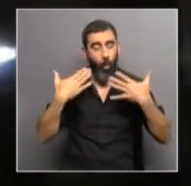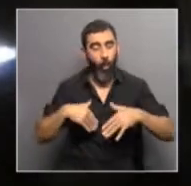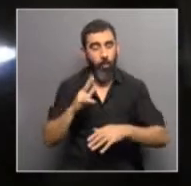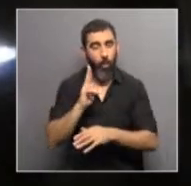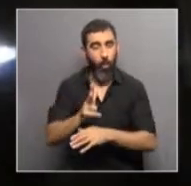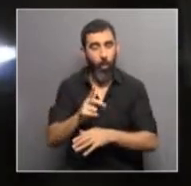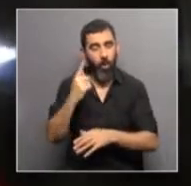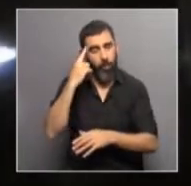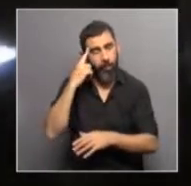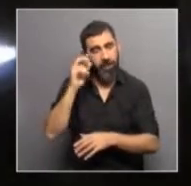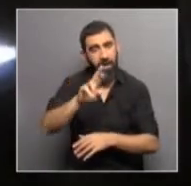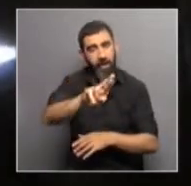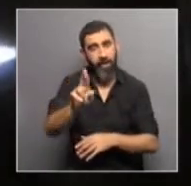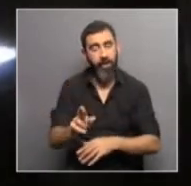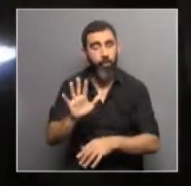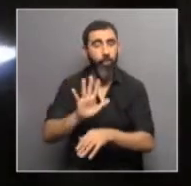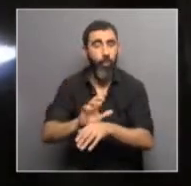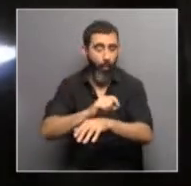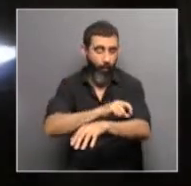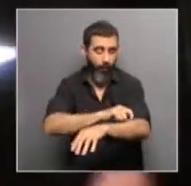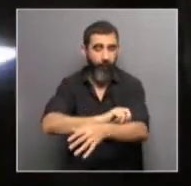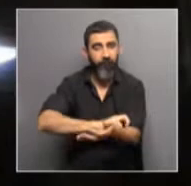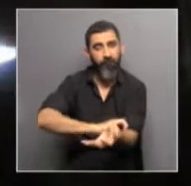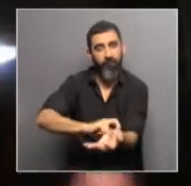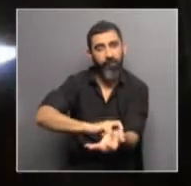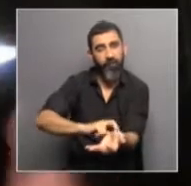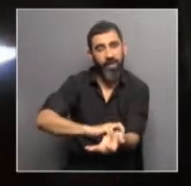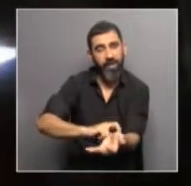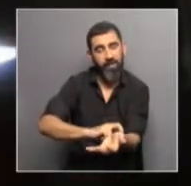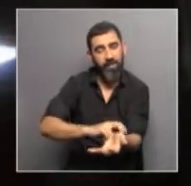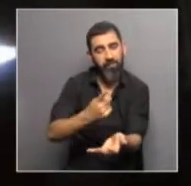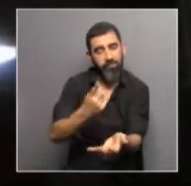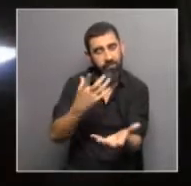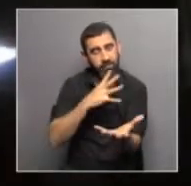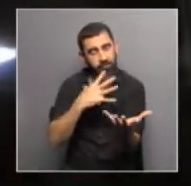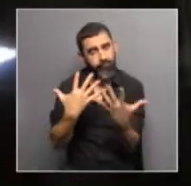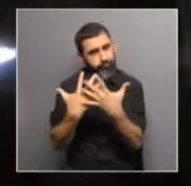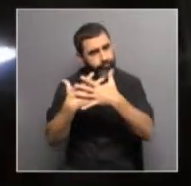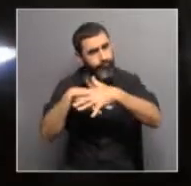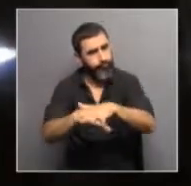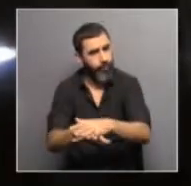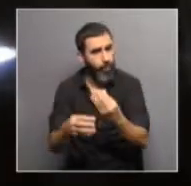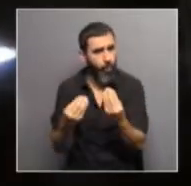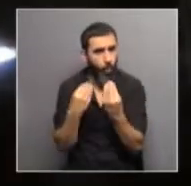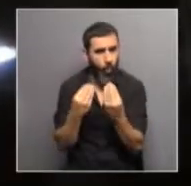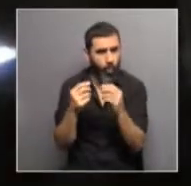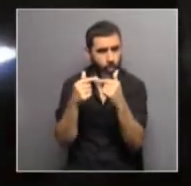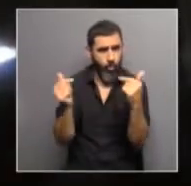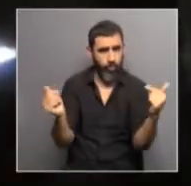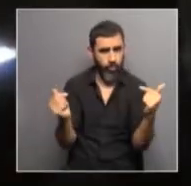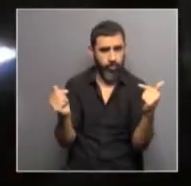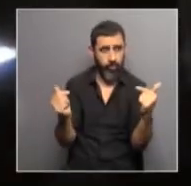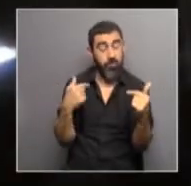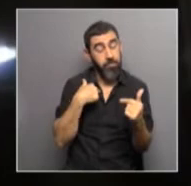en los ríos como si fueran las venas humanas. Entonces, esa idea de micro y macrocosmos mezclados,